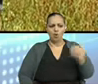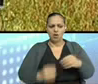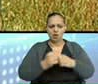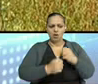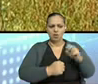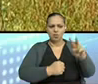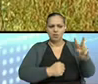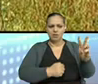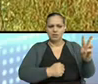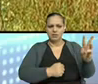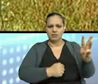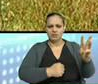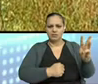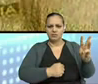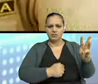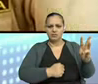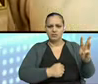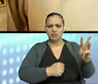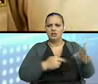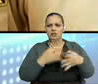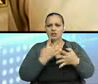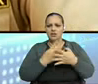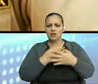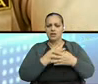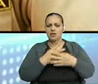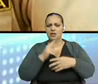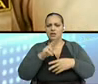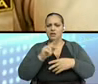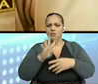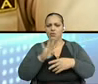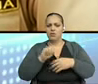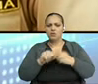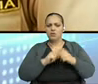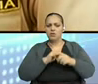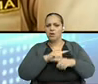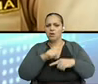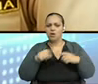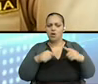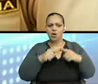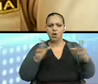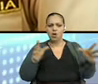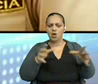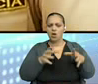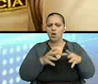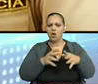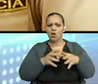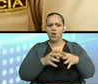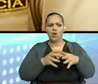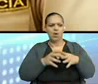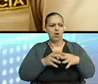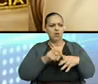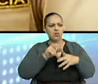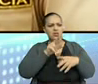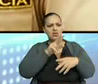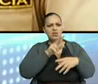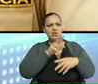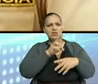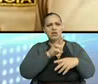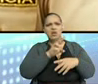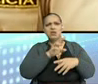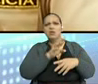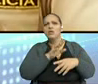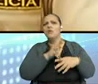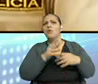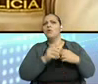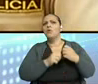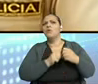haciéndose selfie, ñaño, este ya estaba tarado, pues. Rayado, si me huyo, yo tengo que buscar una ruta de